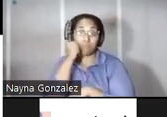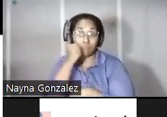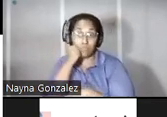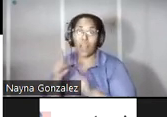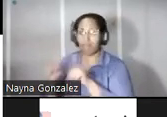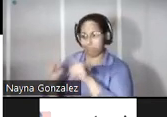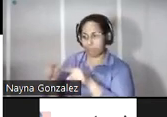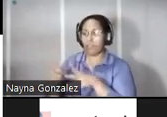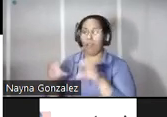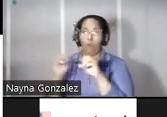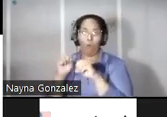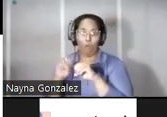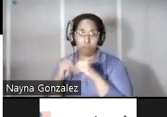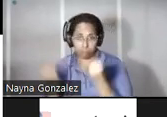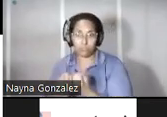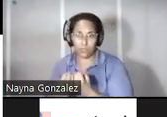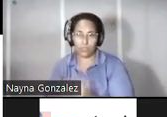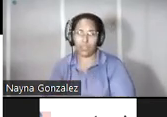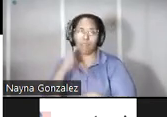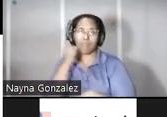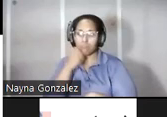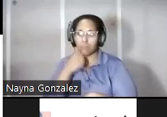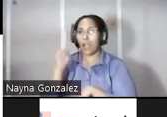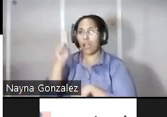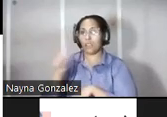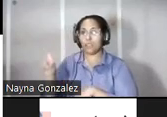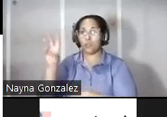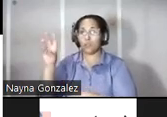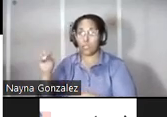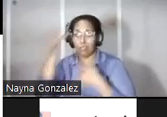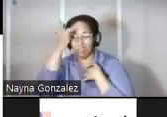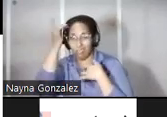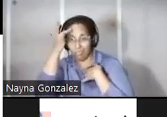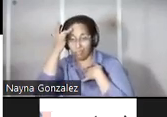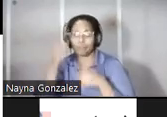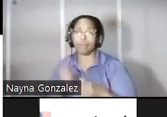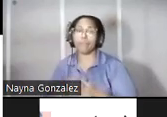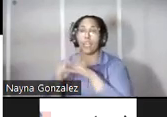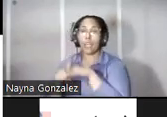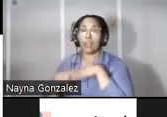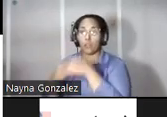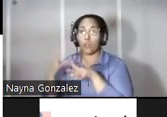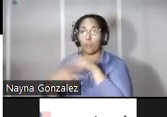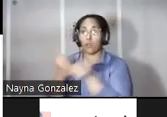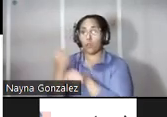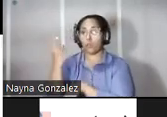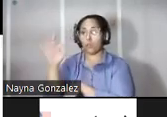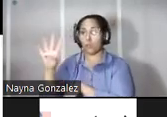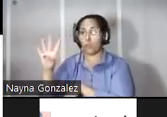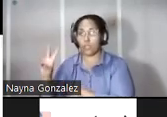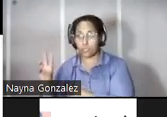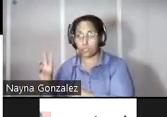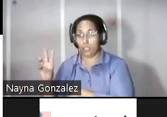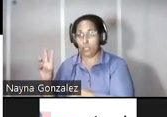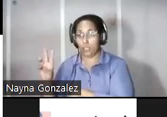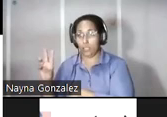lunes recetaba a unos 160 enfermos. A comienzos de 1946 se